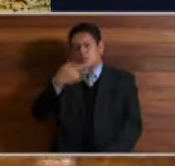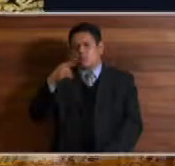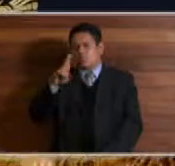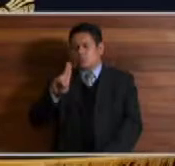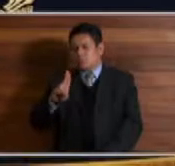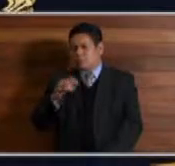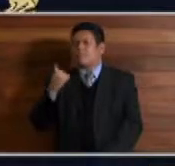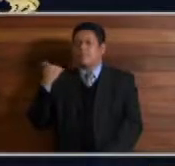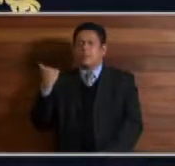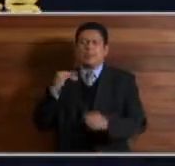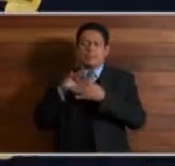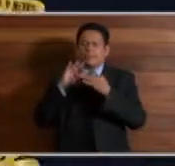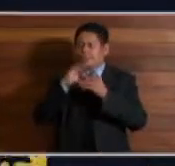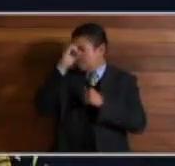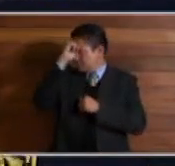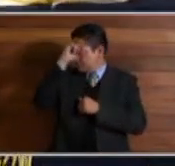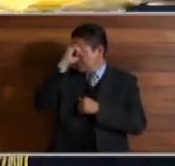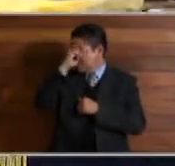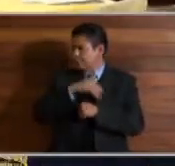su contribución.